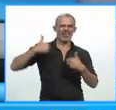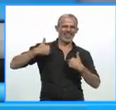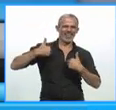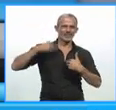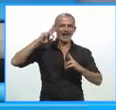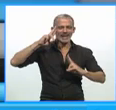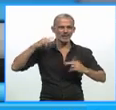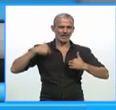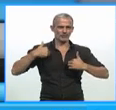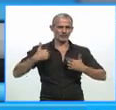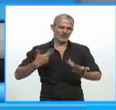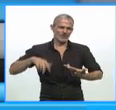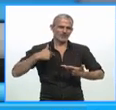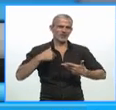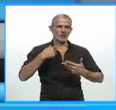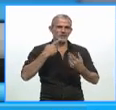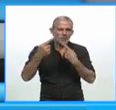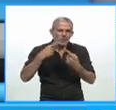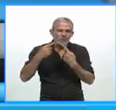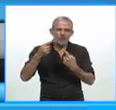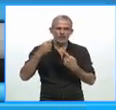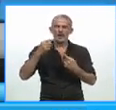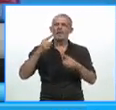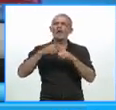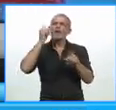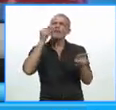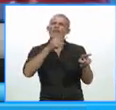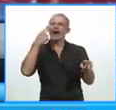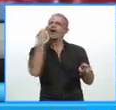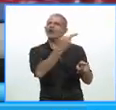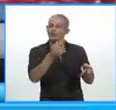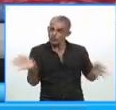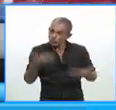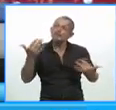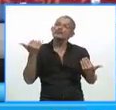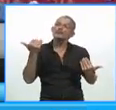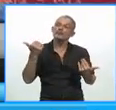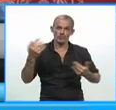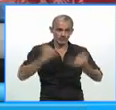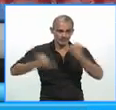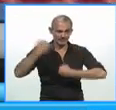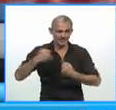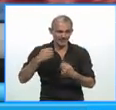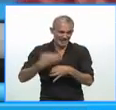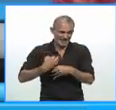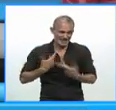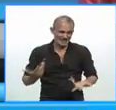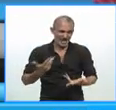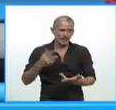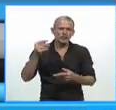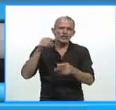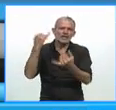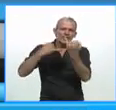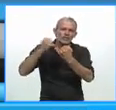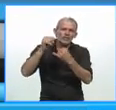teníamos muchas puertas abiertas para preguntar a la gente que realmente sabe. Claro. Nada, poder sacar